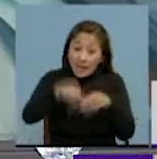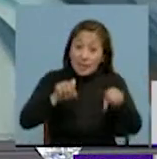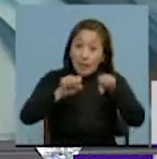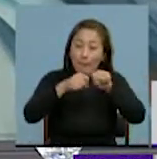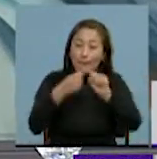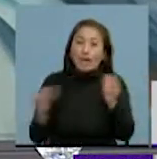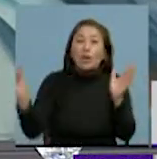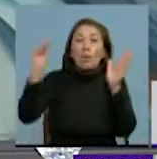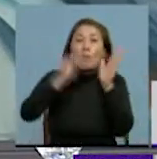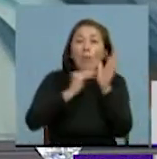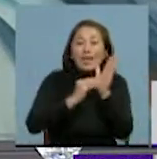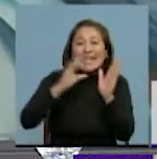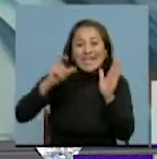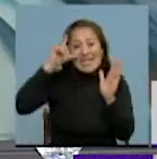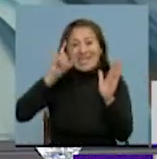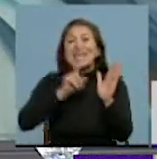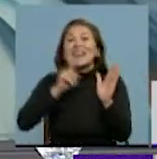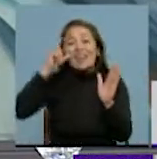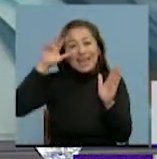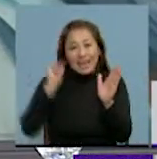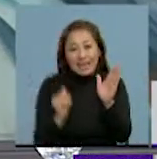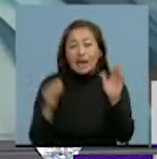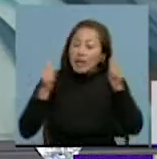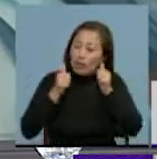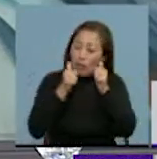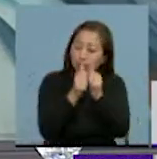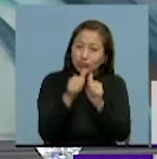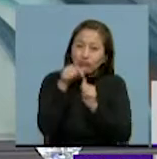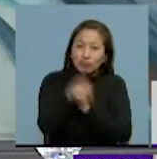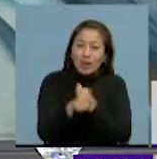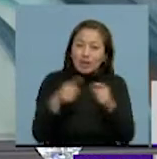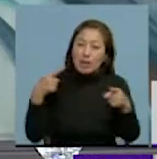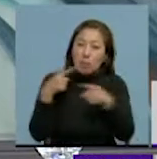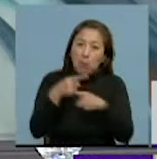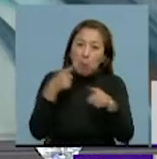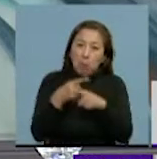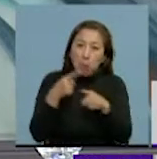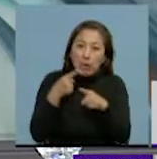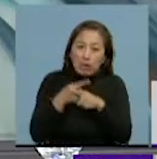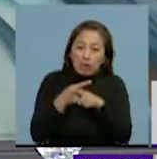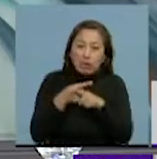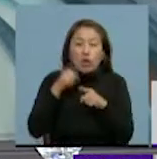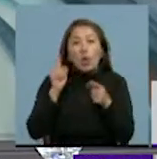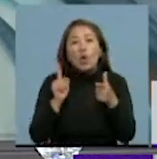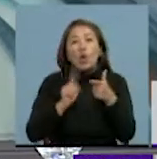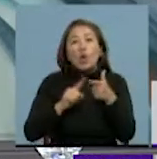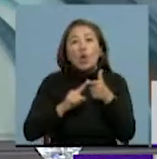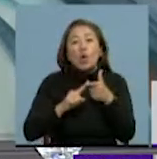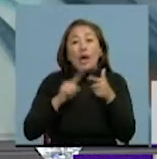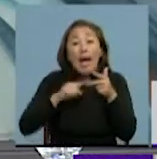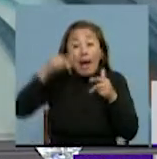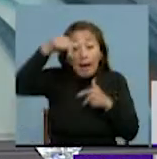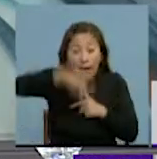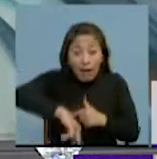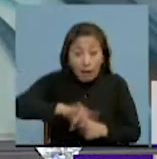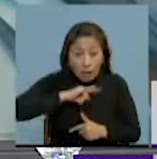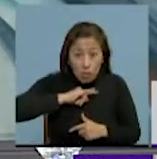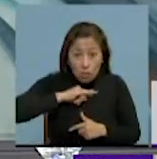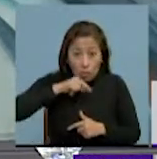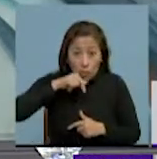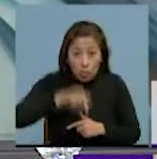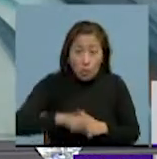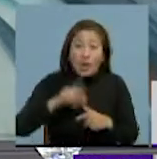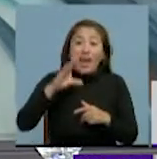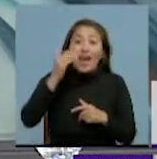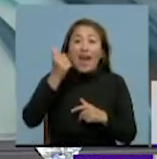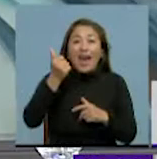suma la de Cetera, que también acompaña el reclamo de las CTA. Y aquí en nuestra provincia,